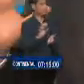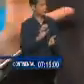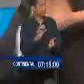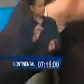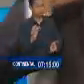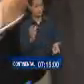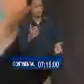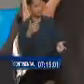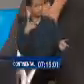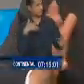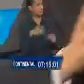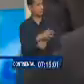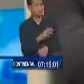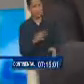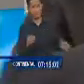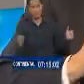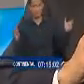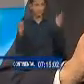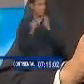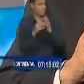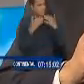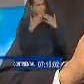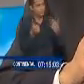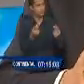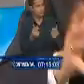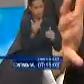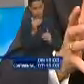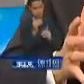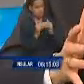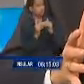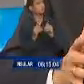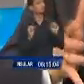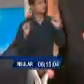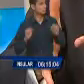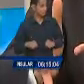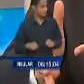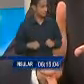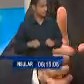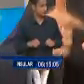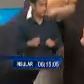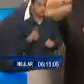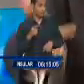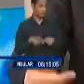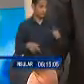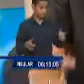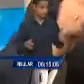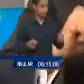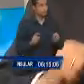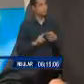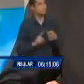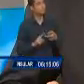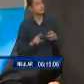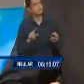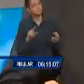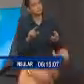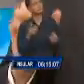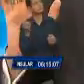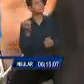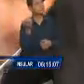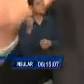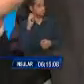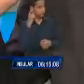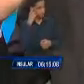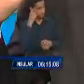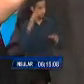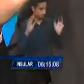poder ocupar ese torrente de liquidez en ese tipo de inversiones. Por tanto, hay la otra opción, el tema de los bonos del Estado.